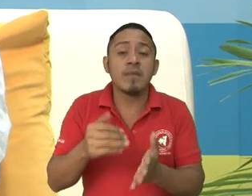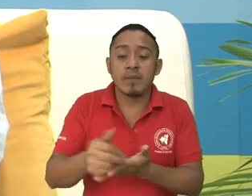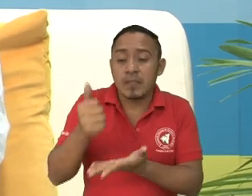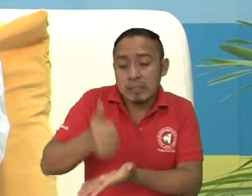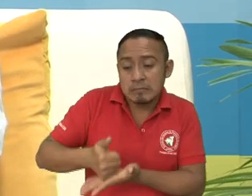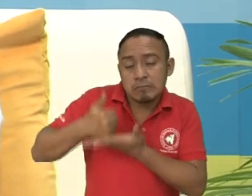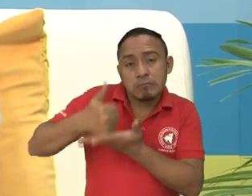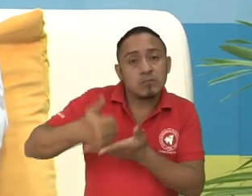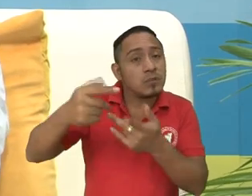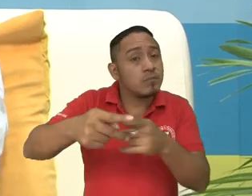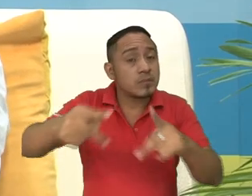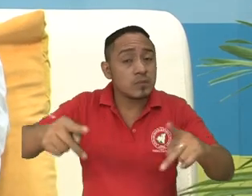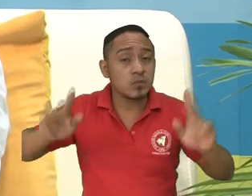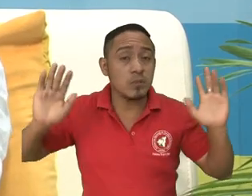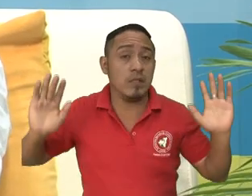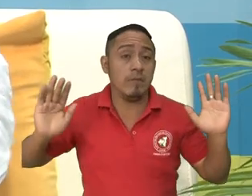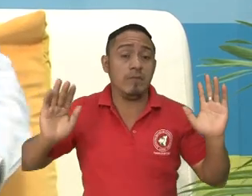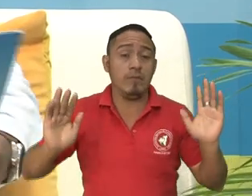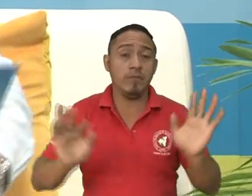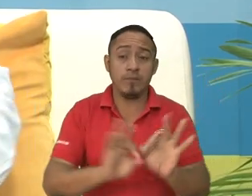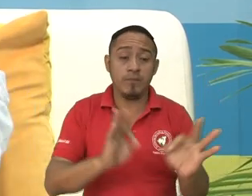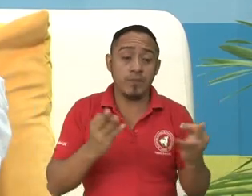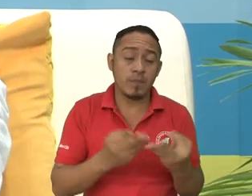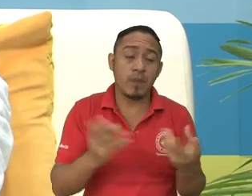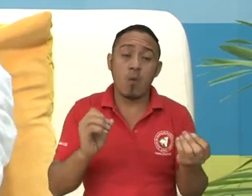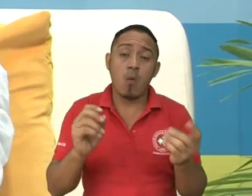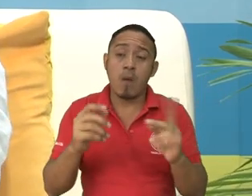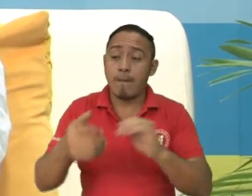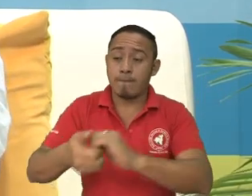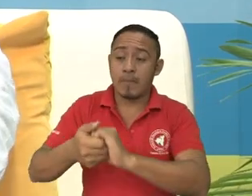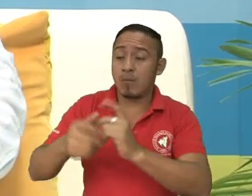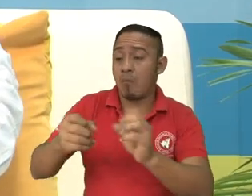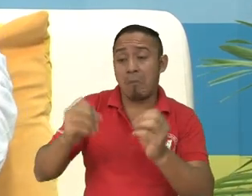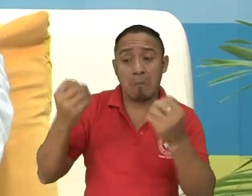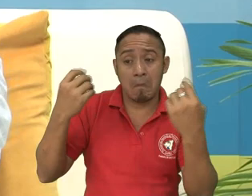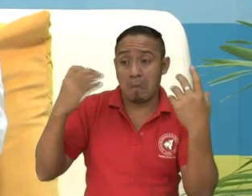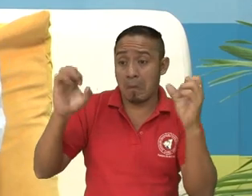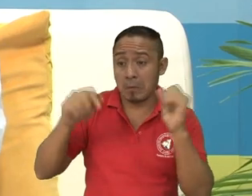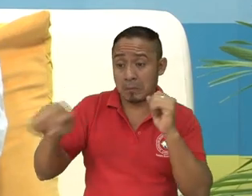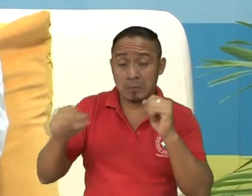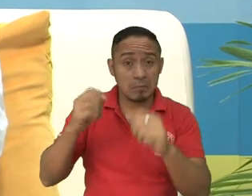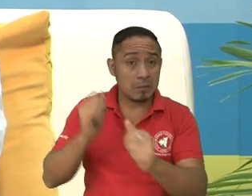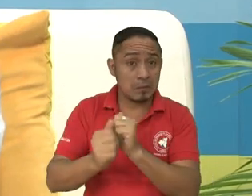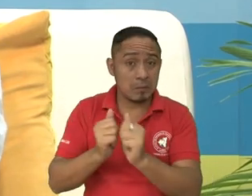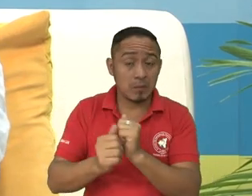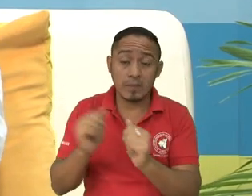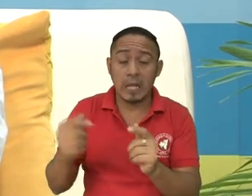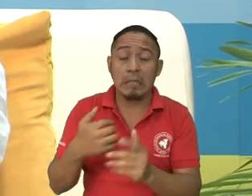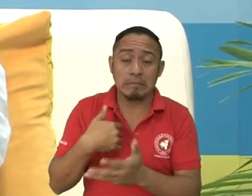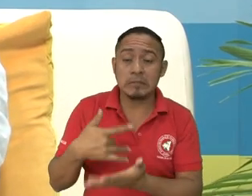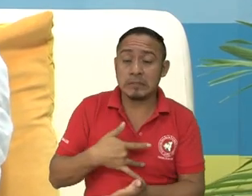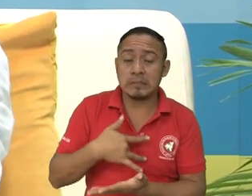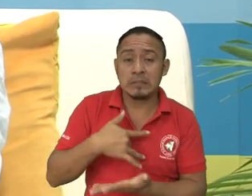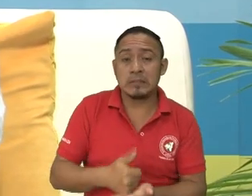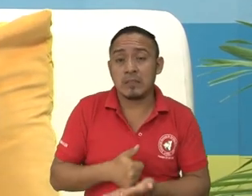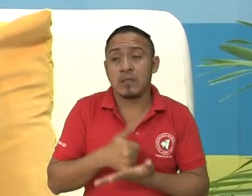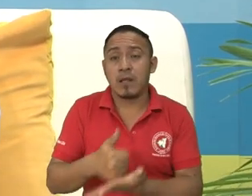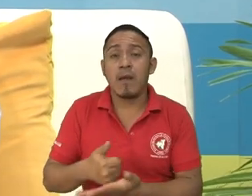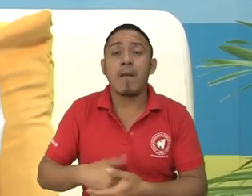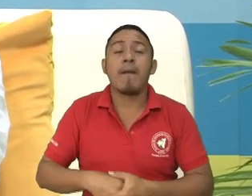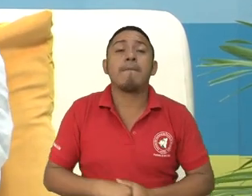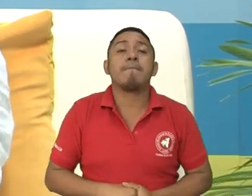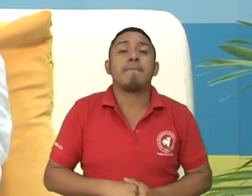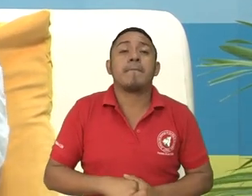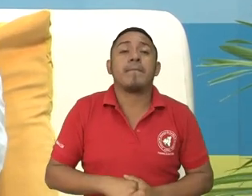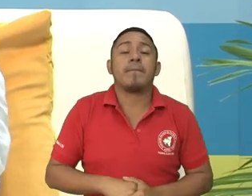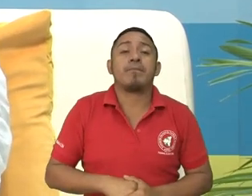la vida, ya sea de algún familiar, una persona que tenga ese problema y que necesita pues una reanimación. Así